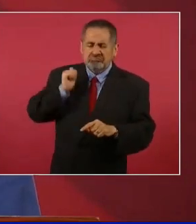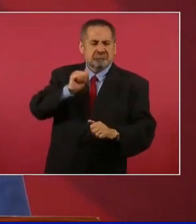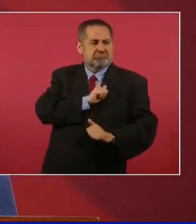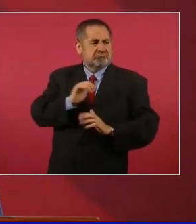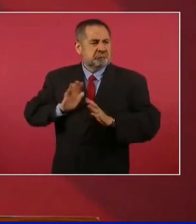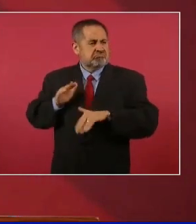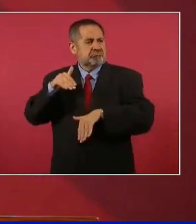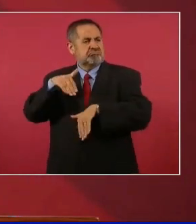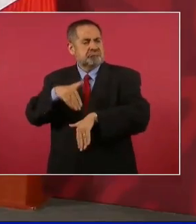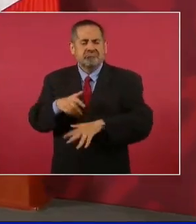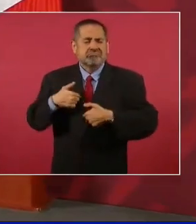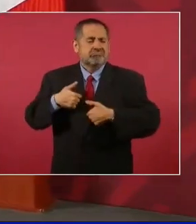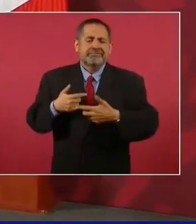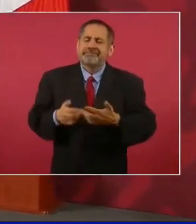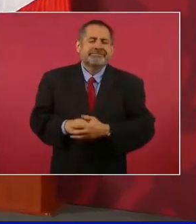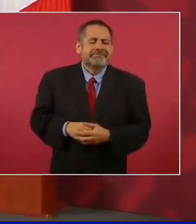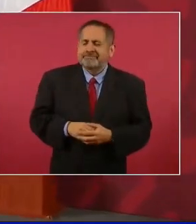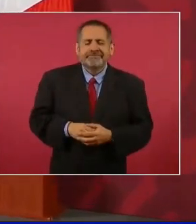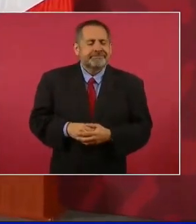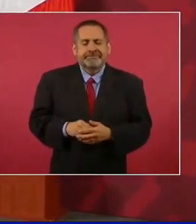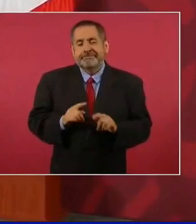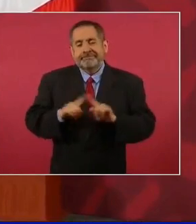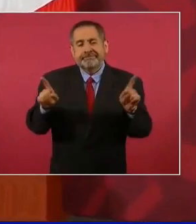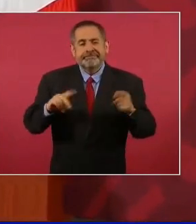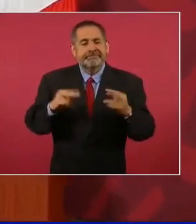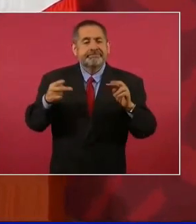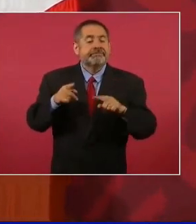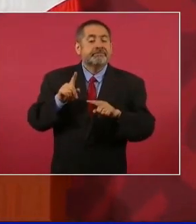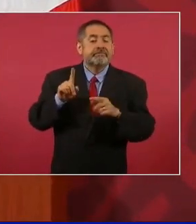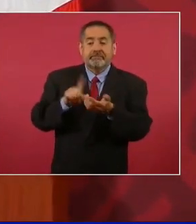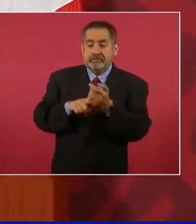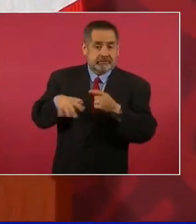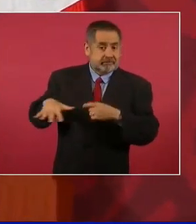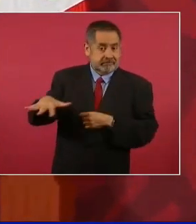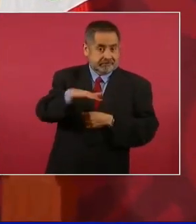el ejército actual surge